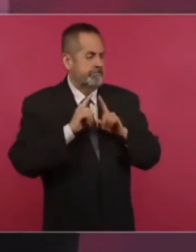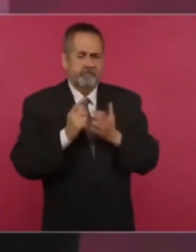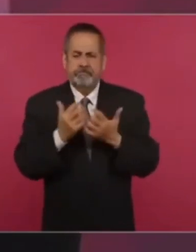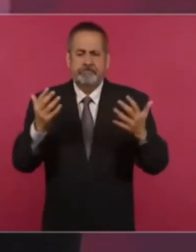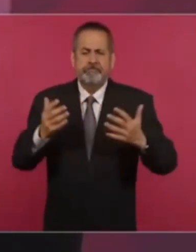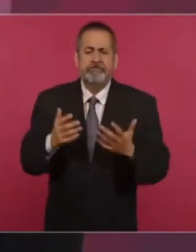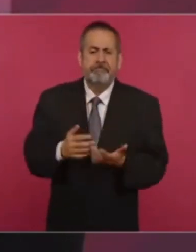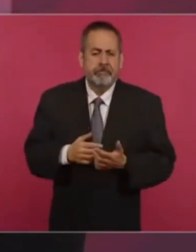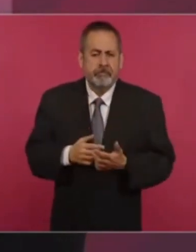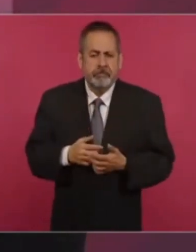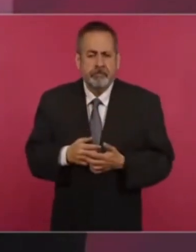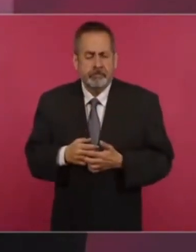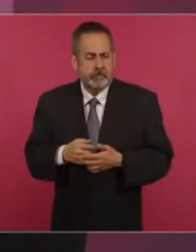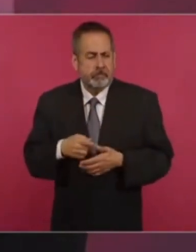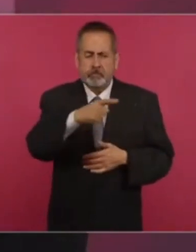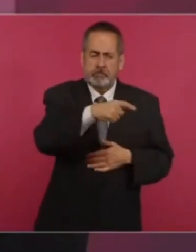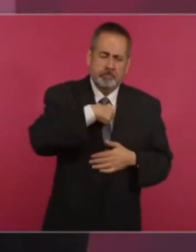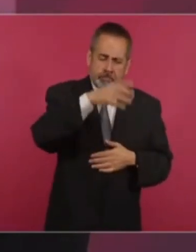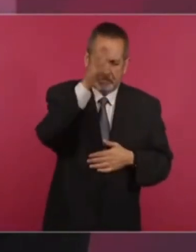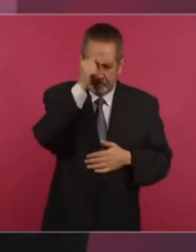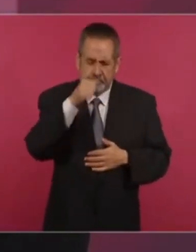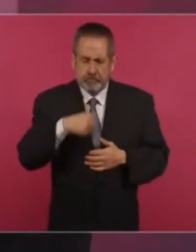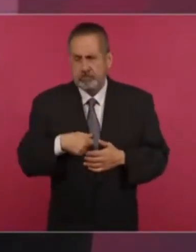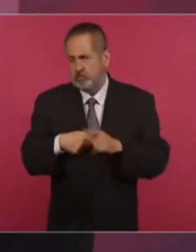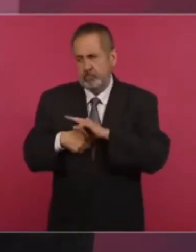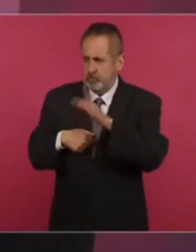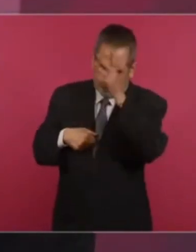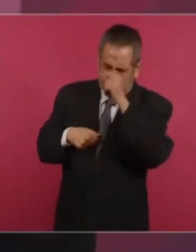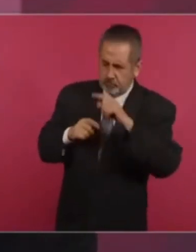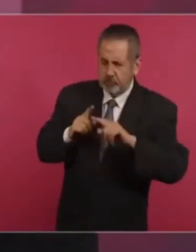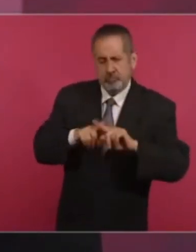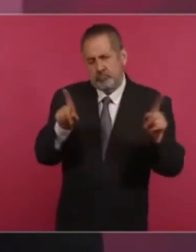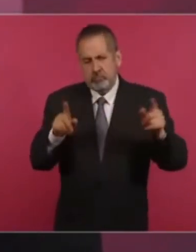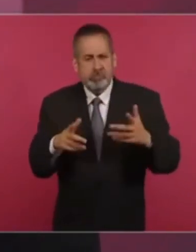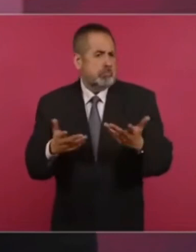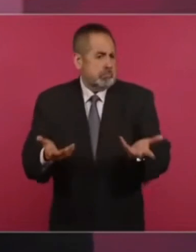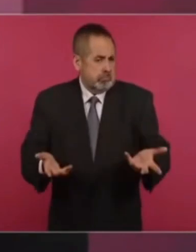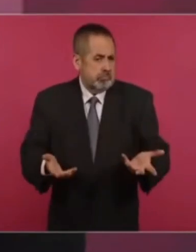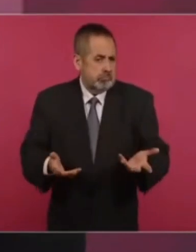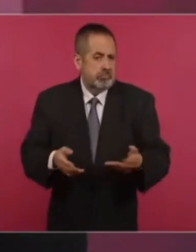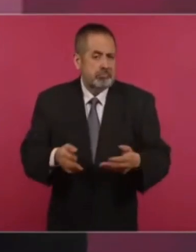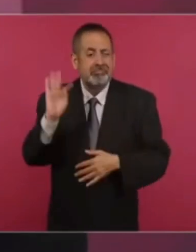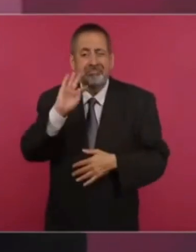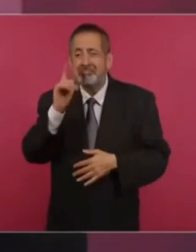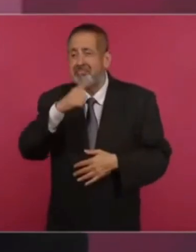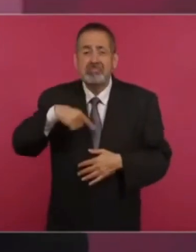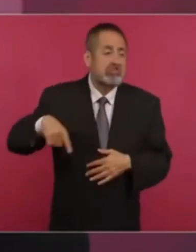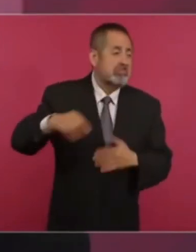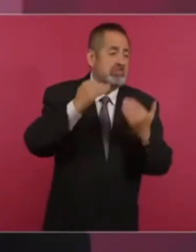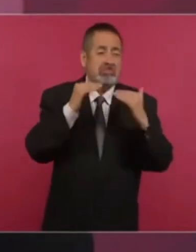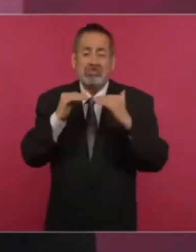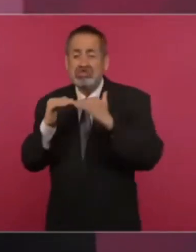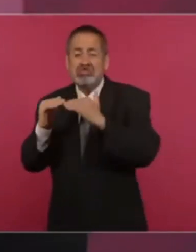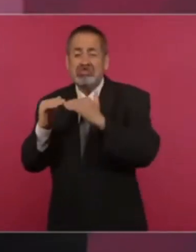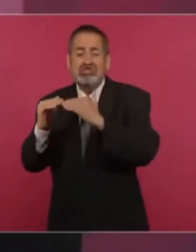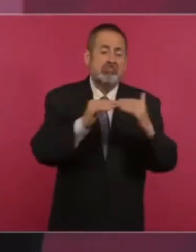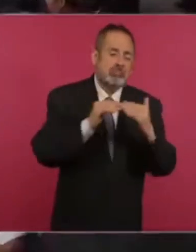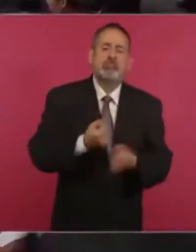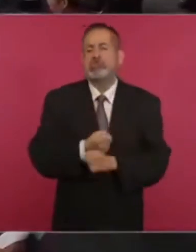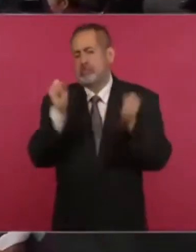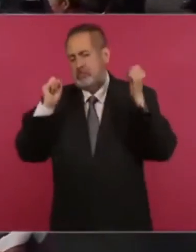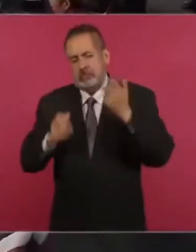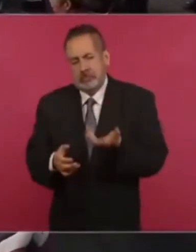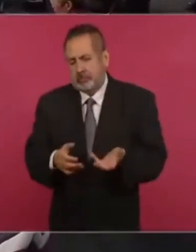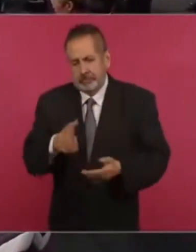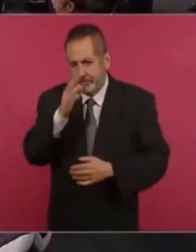el derecho a disentir. Si no, imagínense lo aburrido que sería la vida. Si no,